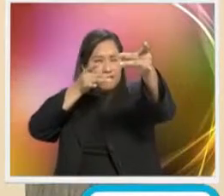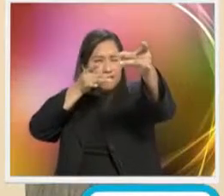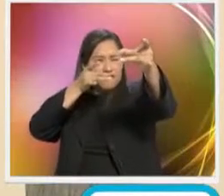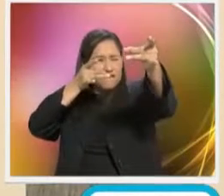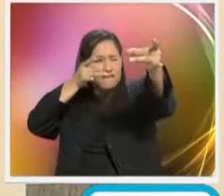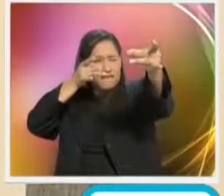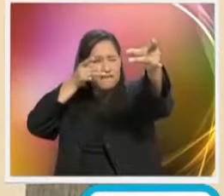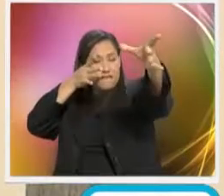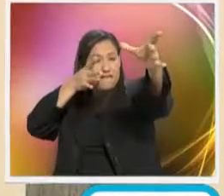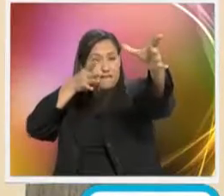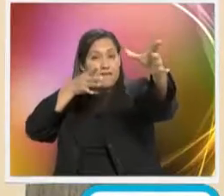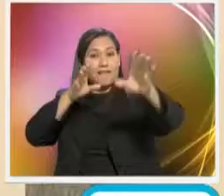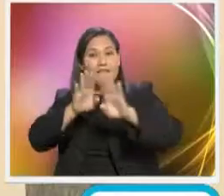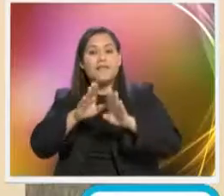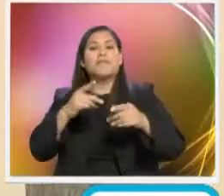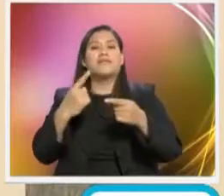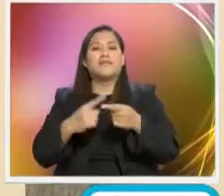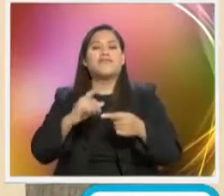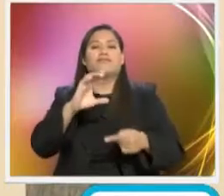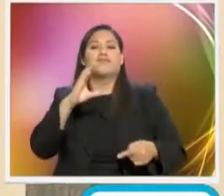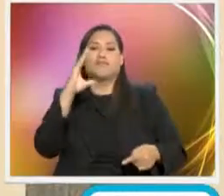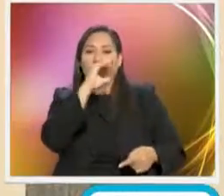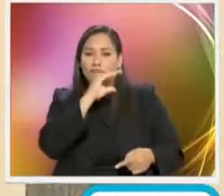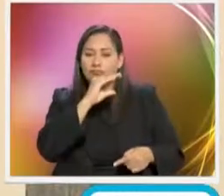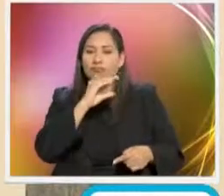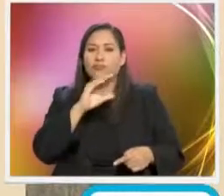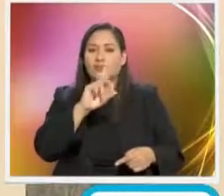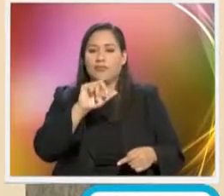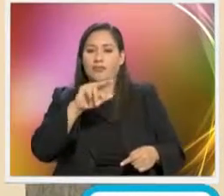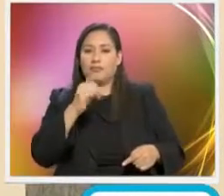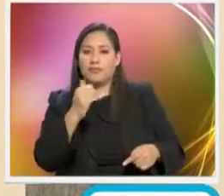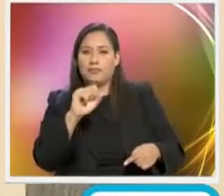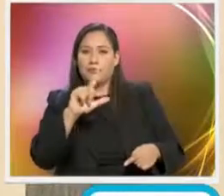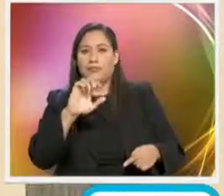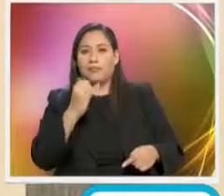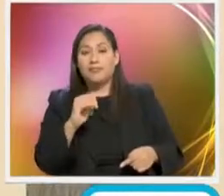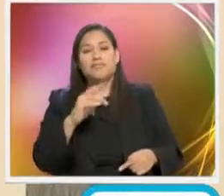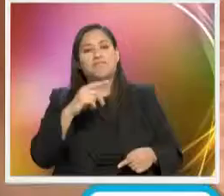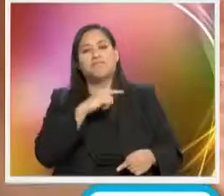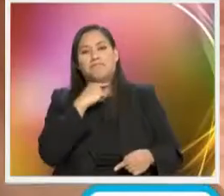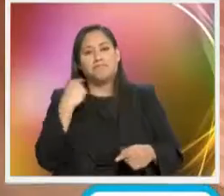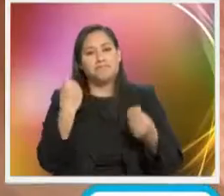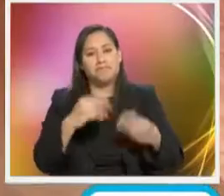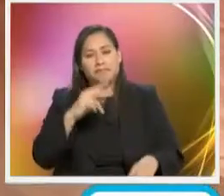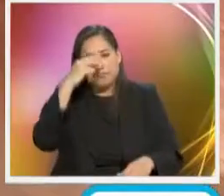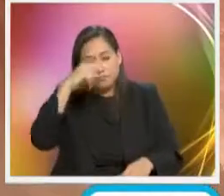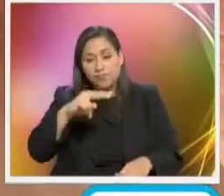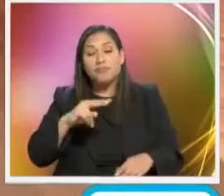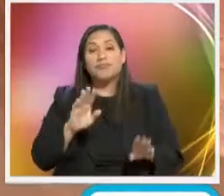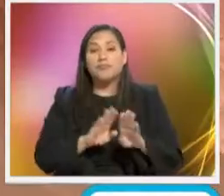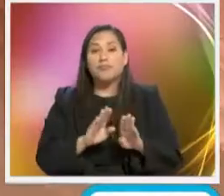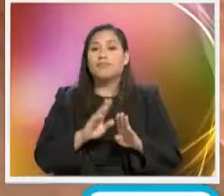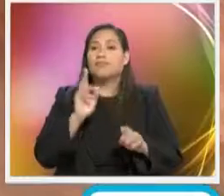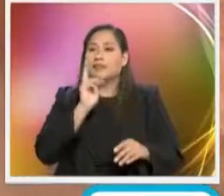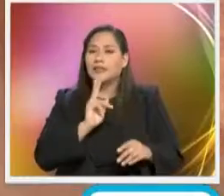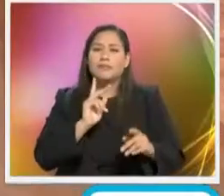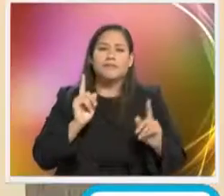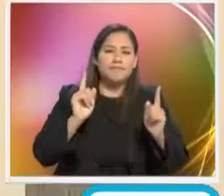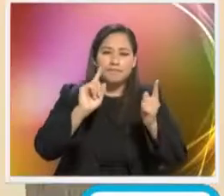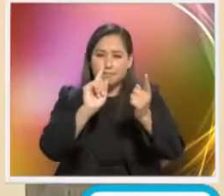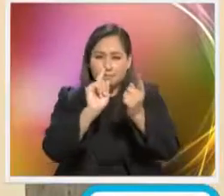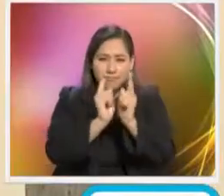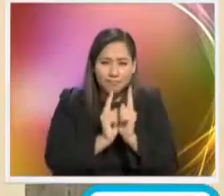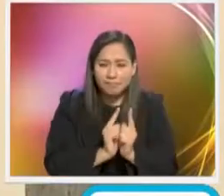disciplina, manos del cubano Yanisley Prado, pierde el mexicano en ronda de desempate,